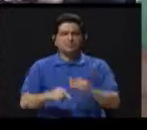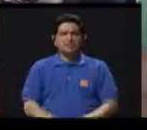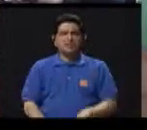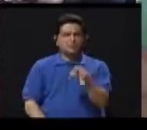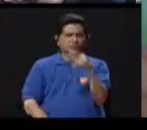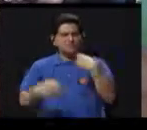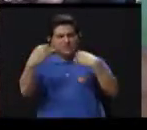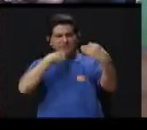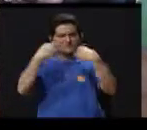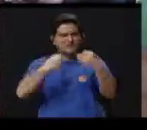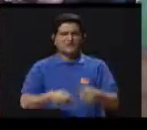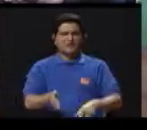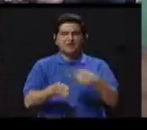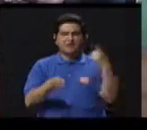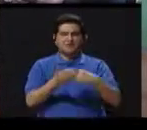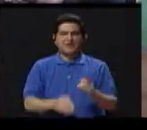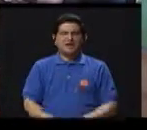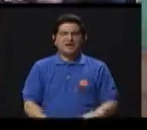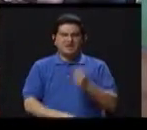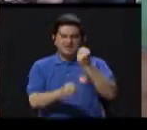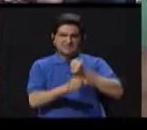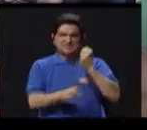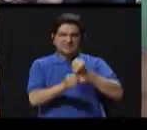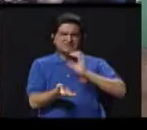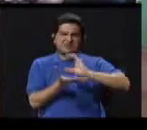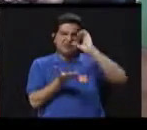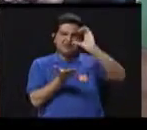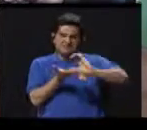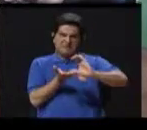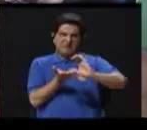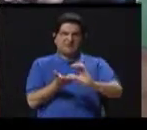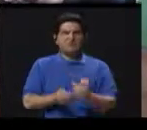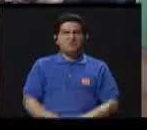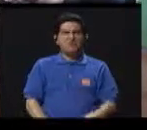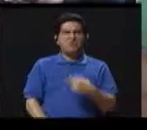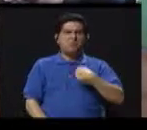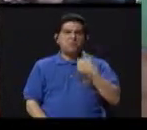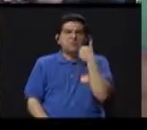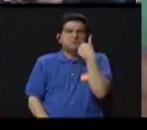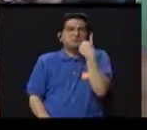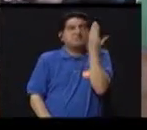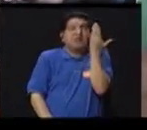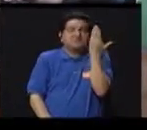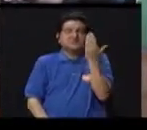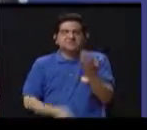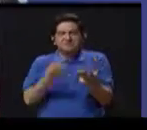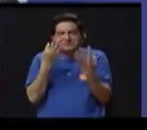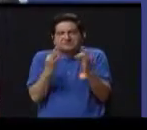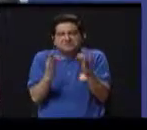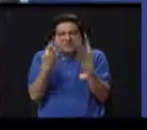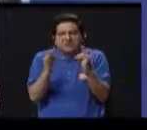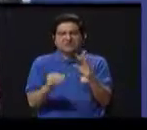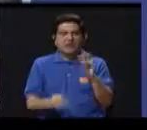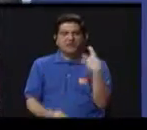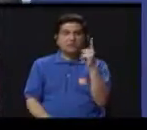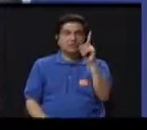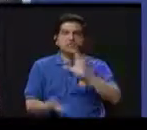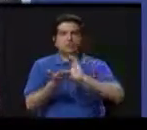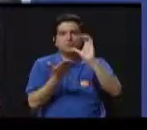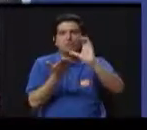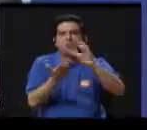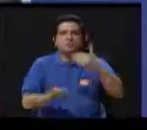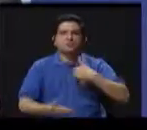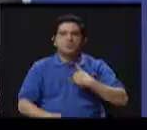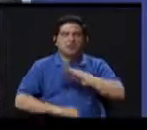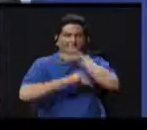sería bueno que ustedes nos cuenten, porque a veces cuando hay una asignación de un curso, pues uno puede recurrir a lo fácil para poder, porque no solo lleva uno